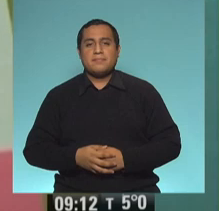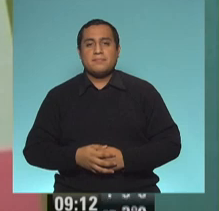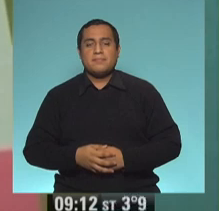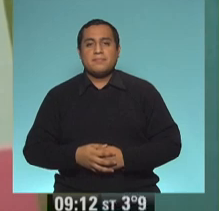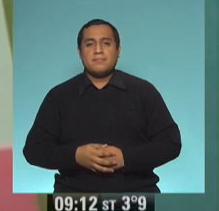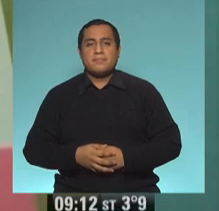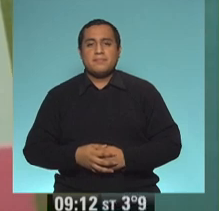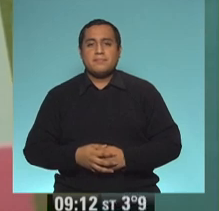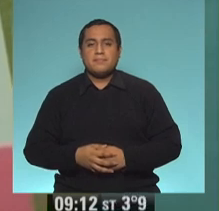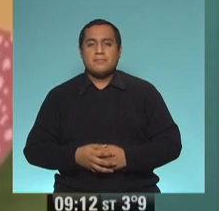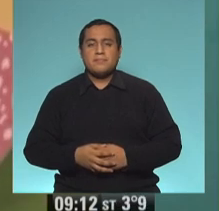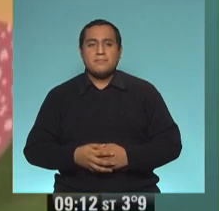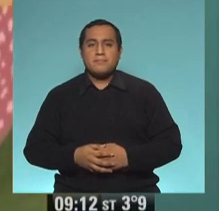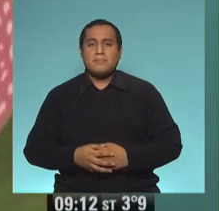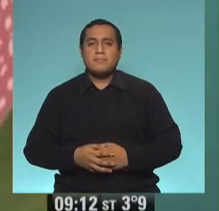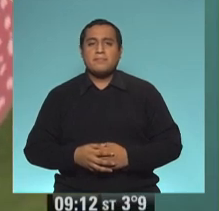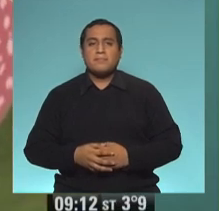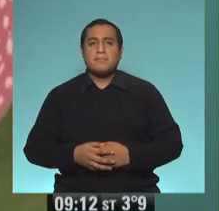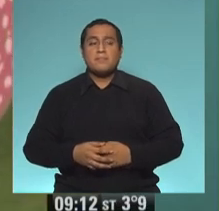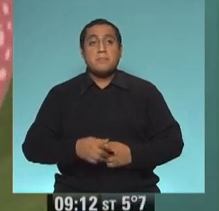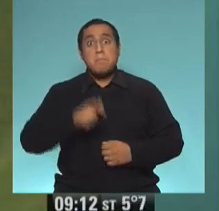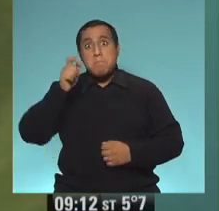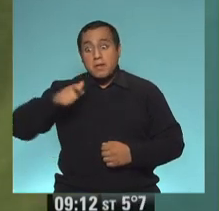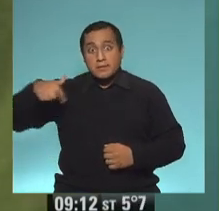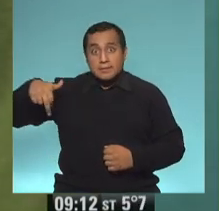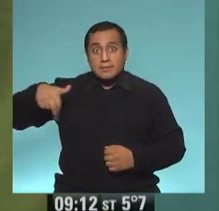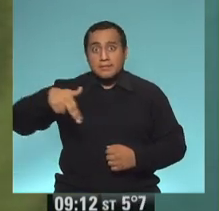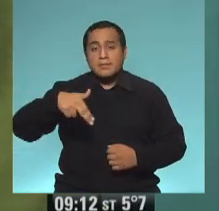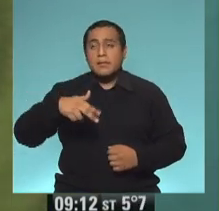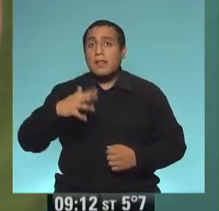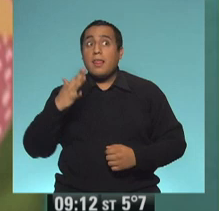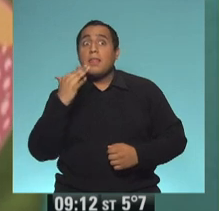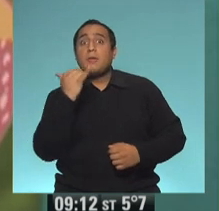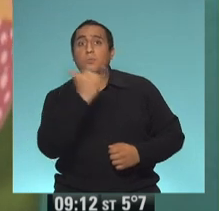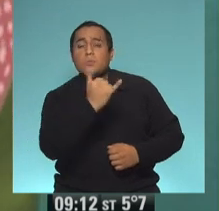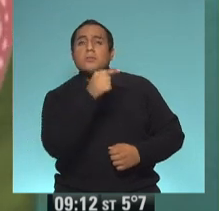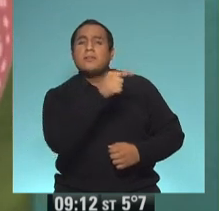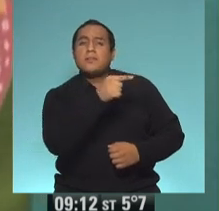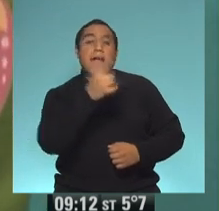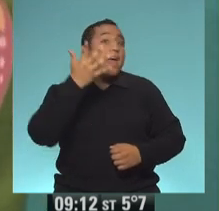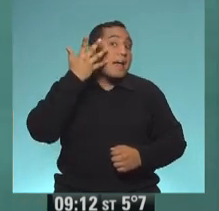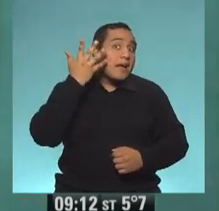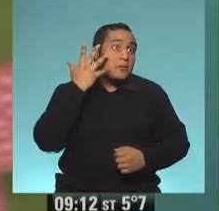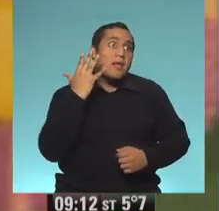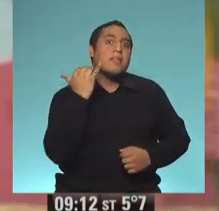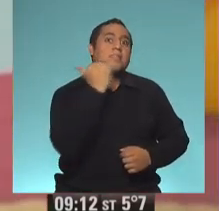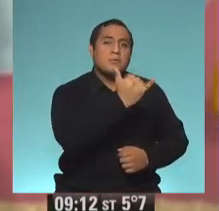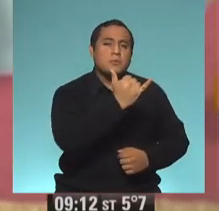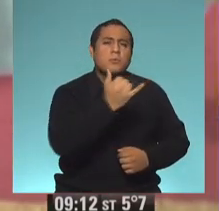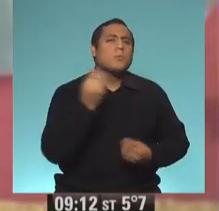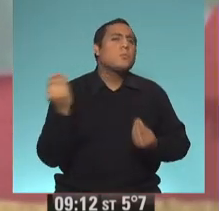la denuncia. Si ha de un transeún contra un gato más, porque le ha